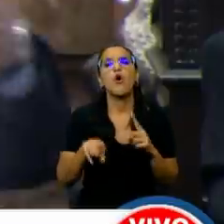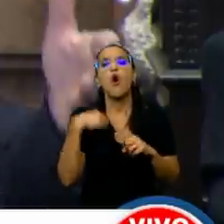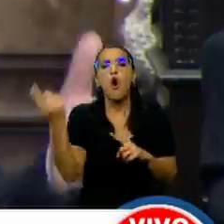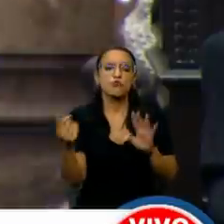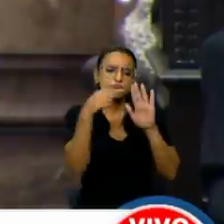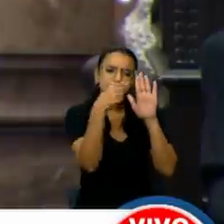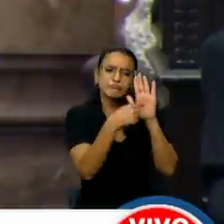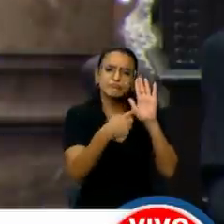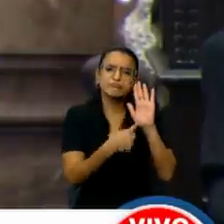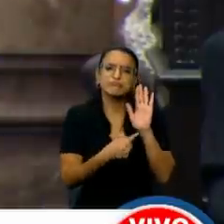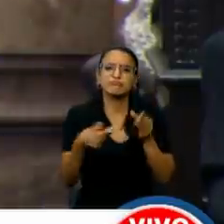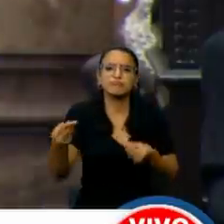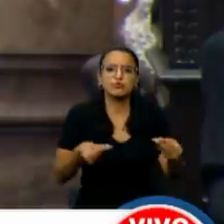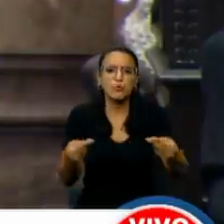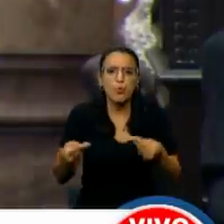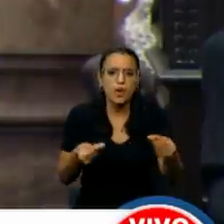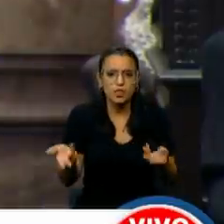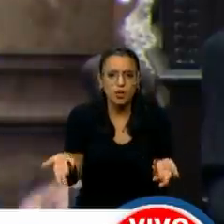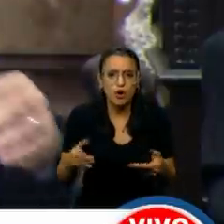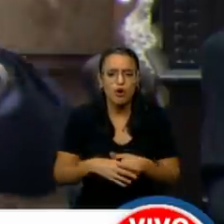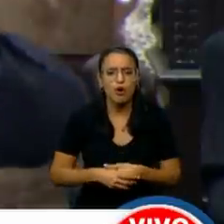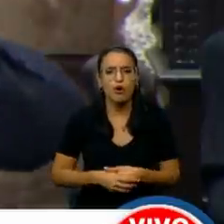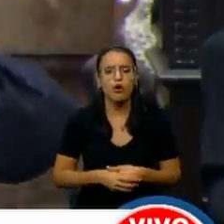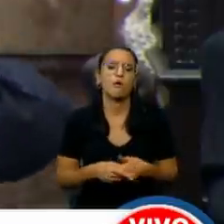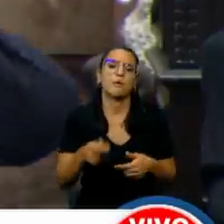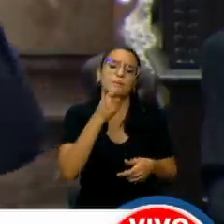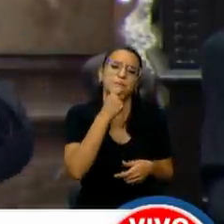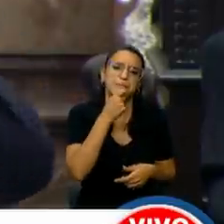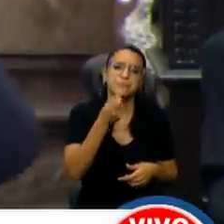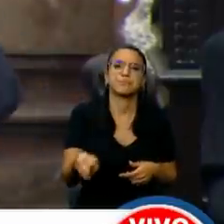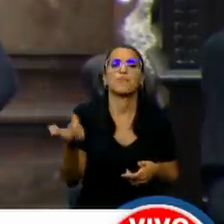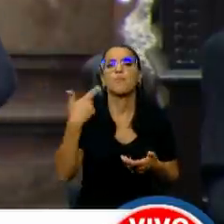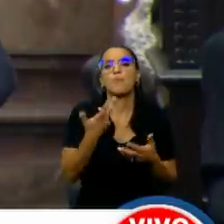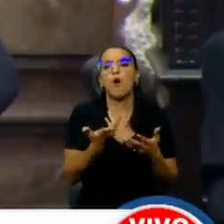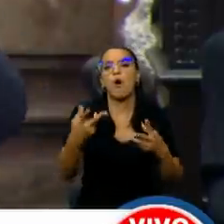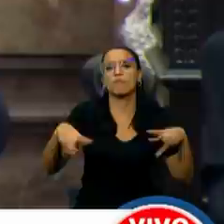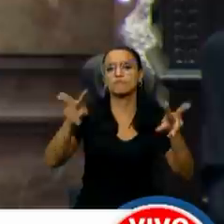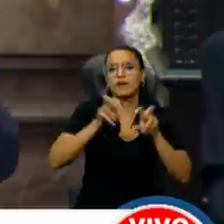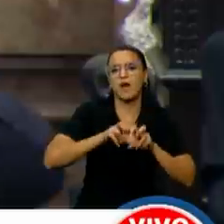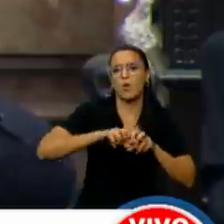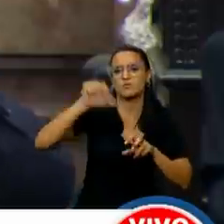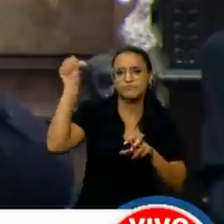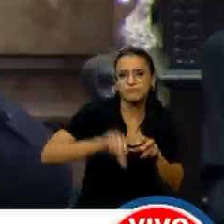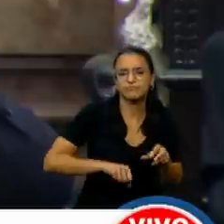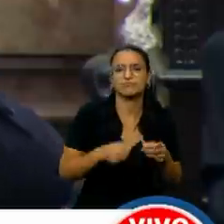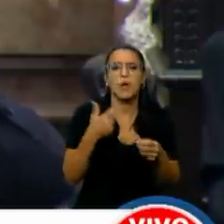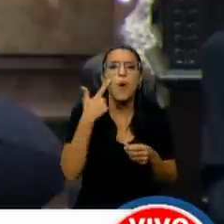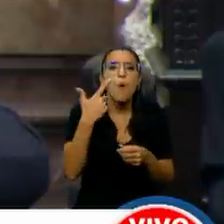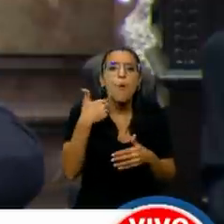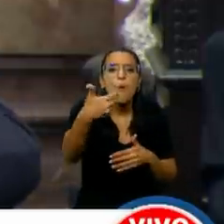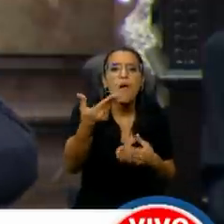y si todo quedó en el presupuesto como es el déficit que hay lo que se prevé